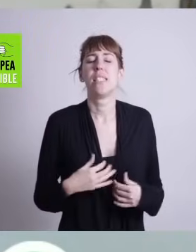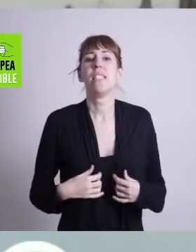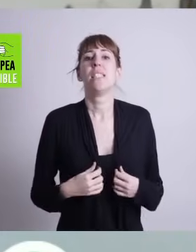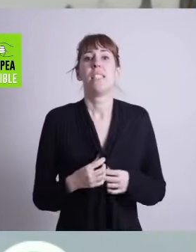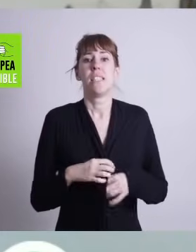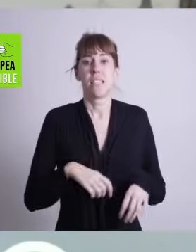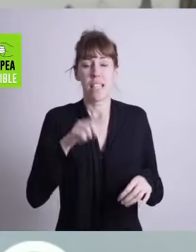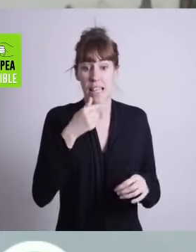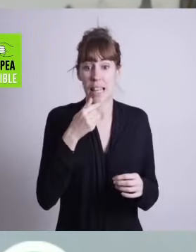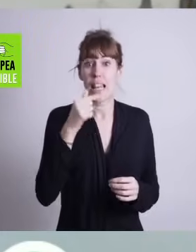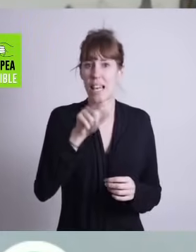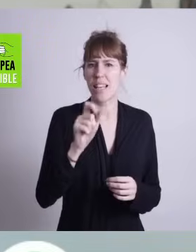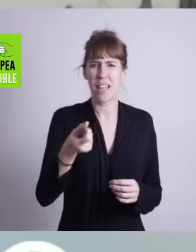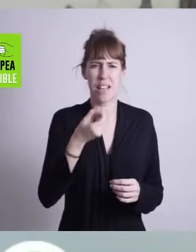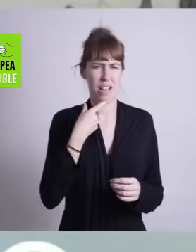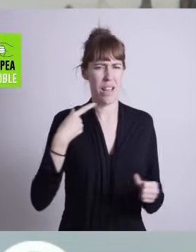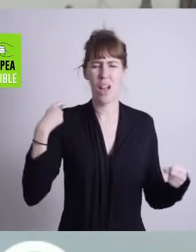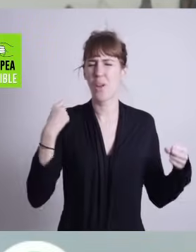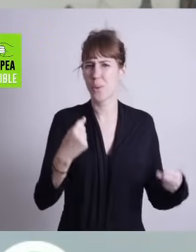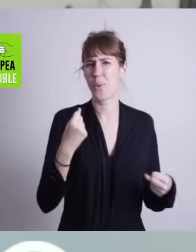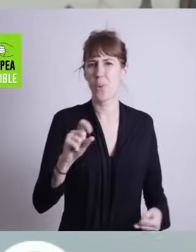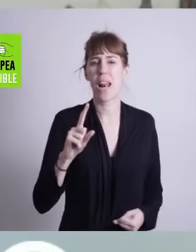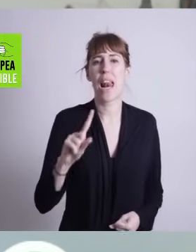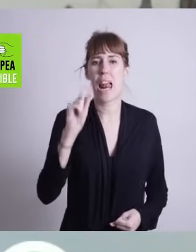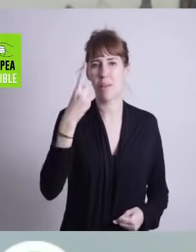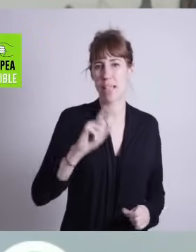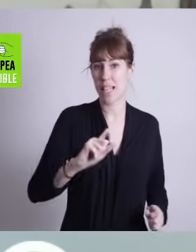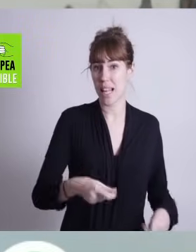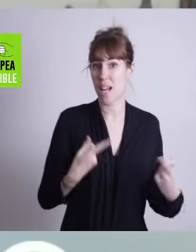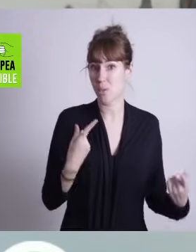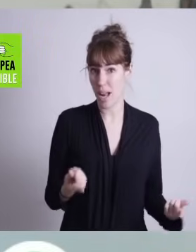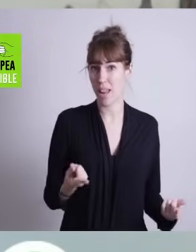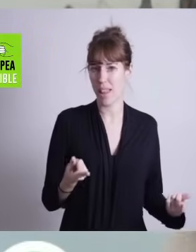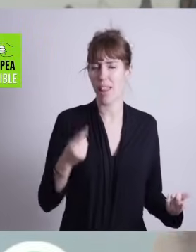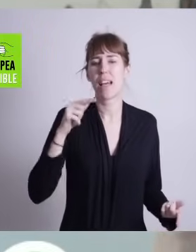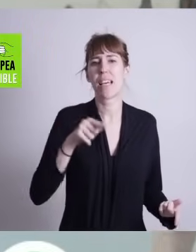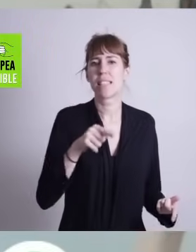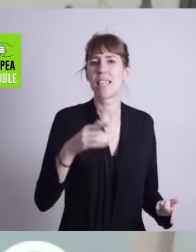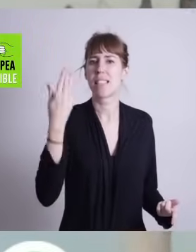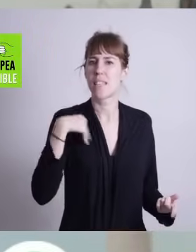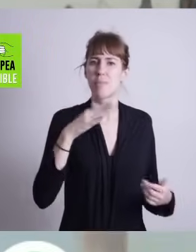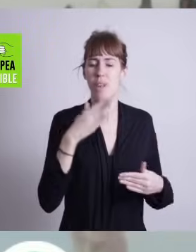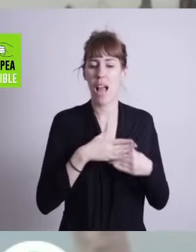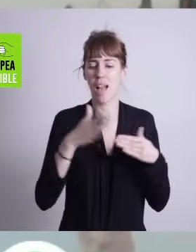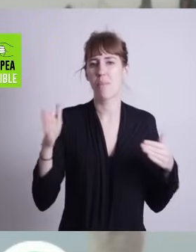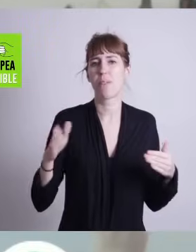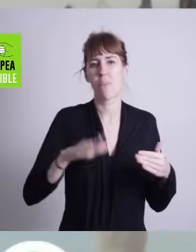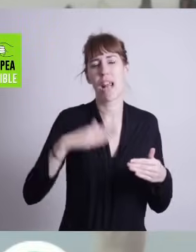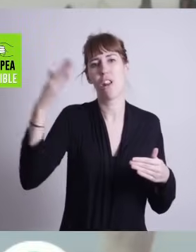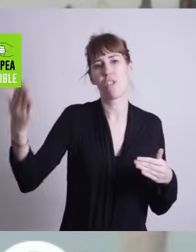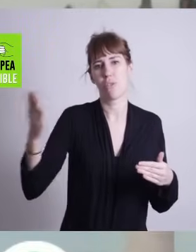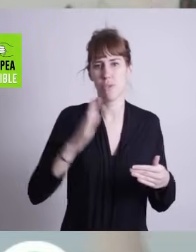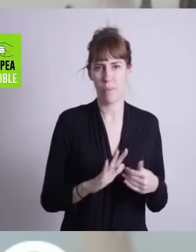la droga más potente que existe en la naturaleza y que es la que nos apertura a ese otro lado. Es